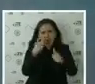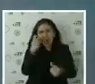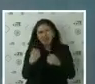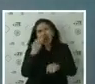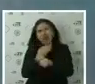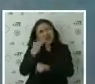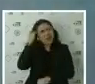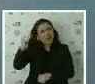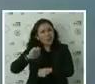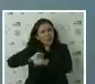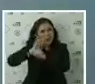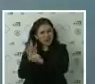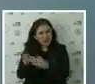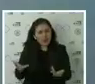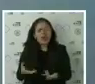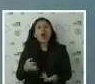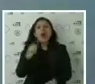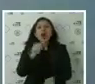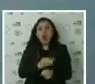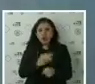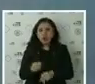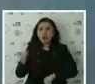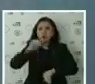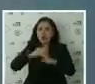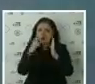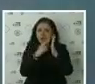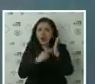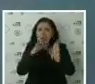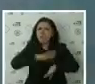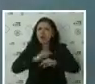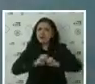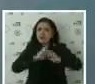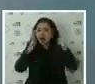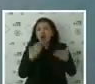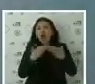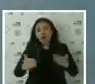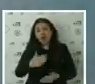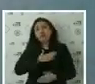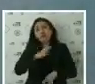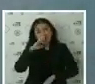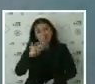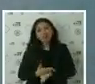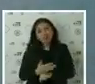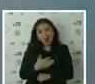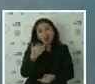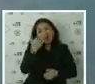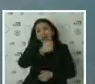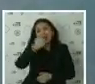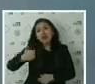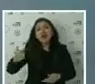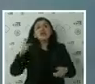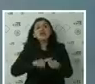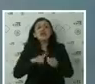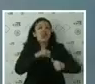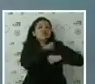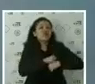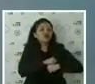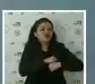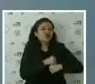de la pandemia. Entonces, pues establecer las reglas claras es lo que nos toca también hacer desde cada una de las trincheras que